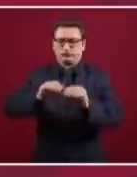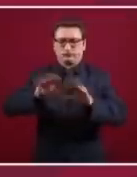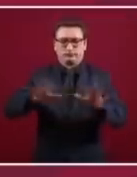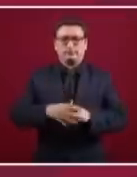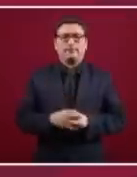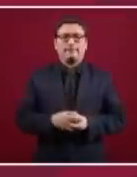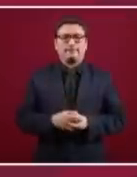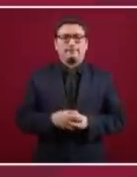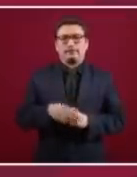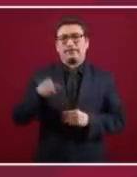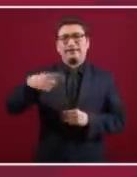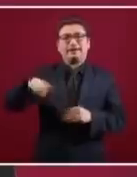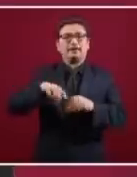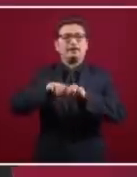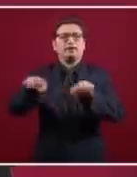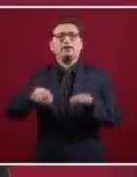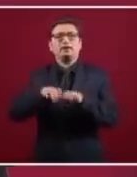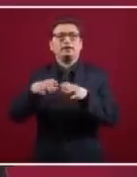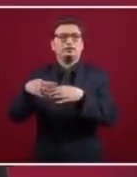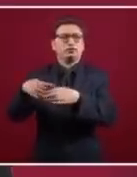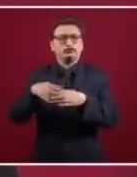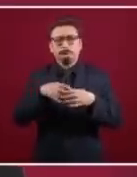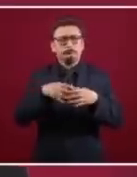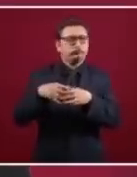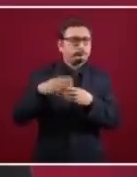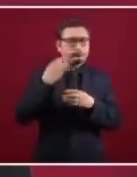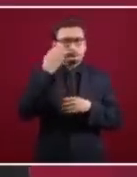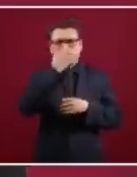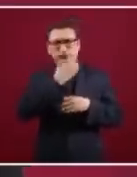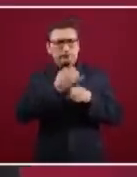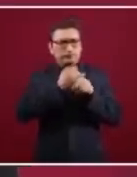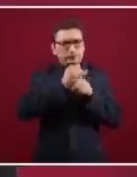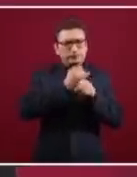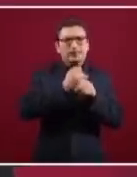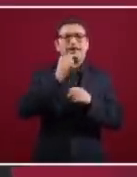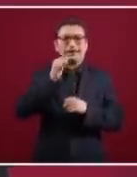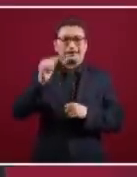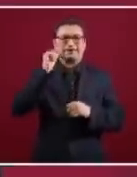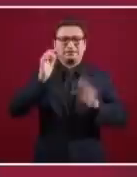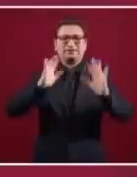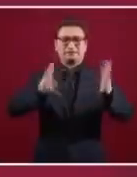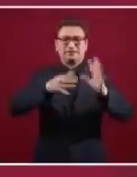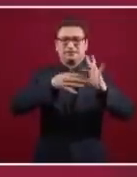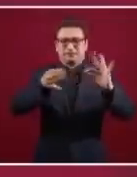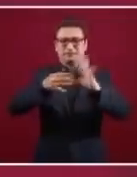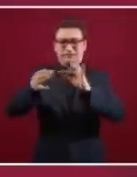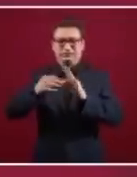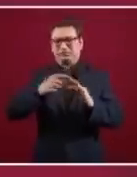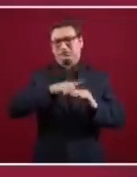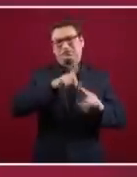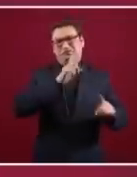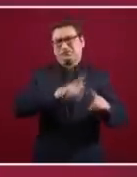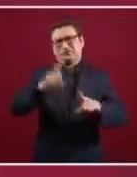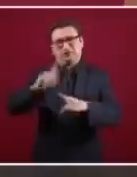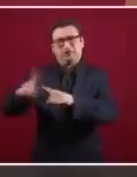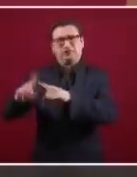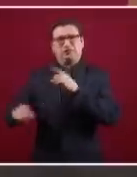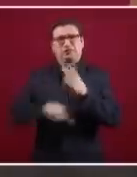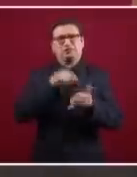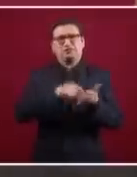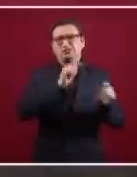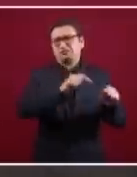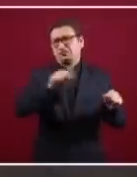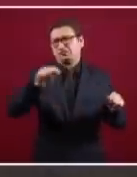y venían haciendo operaciones ayer se explicó varias sin